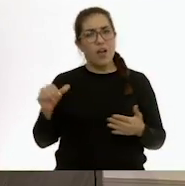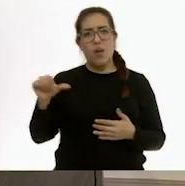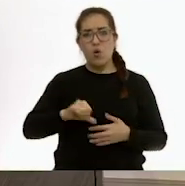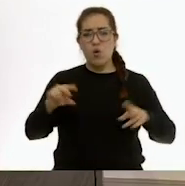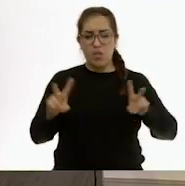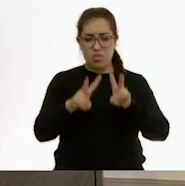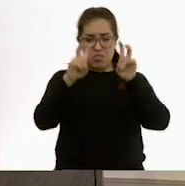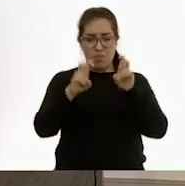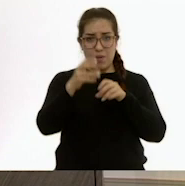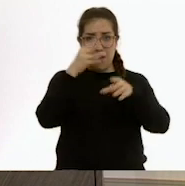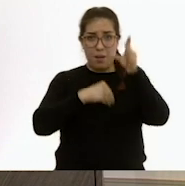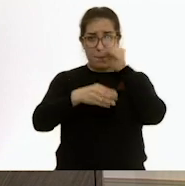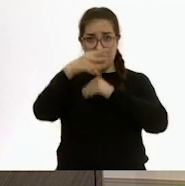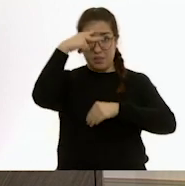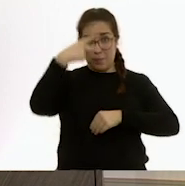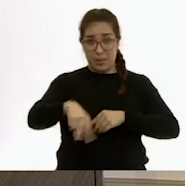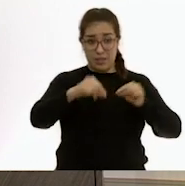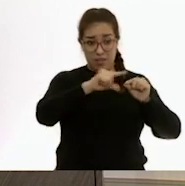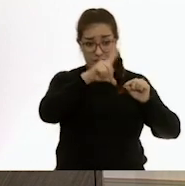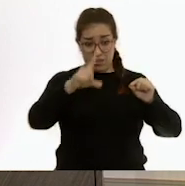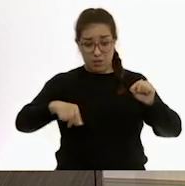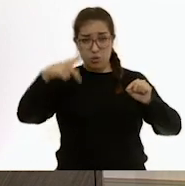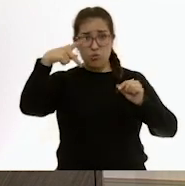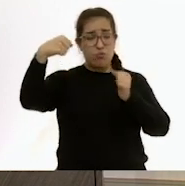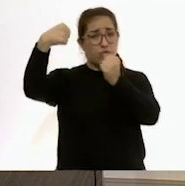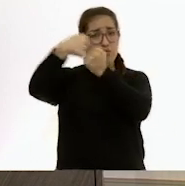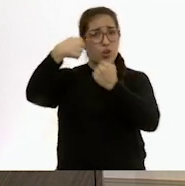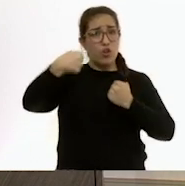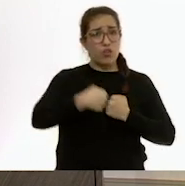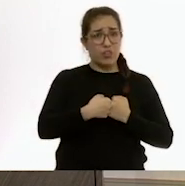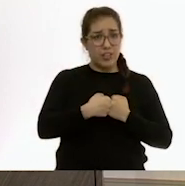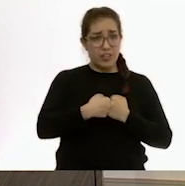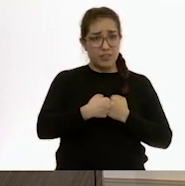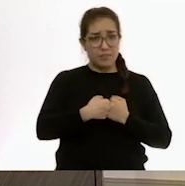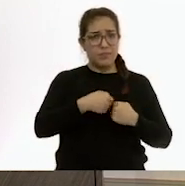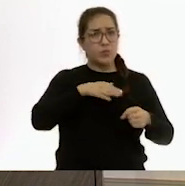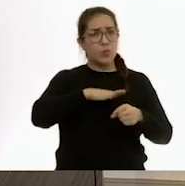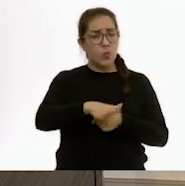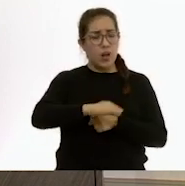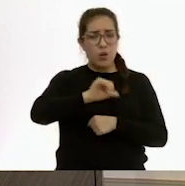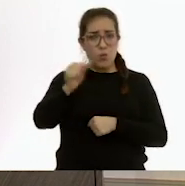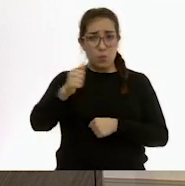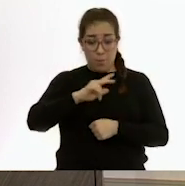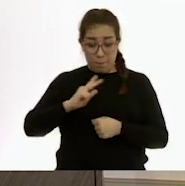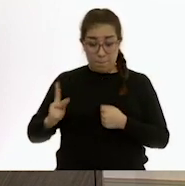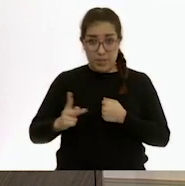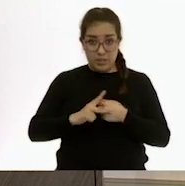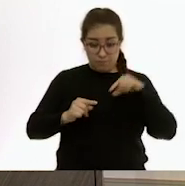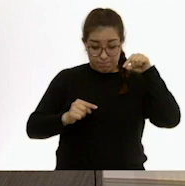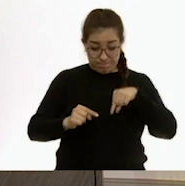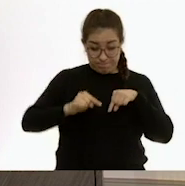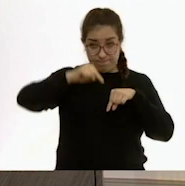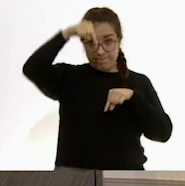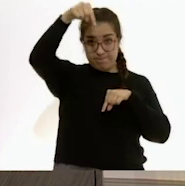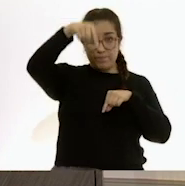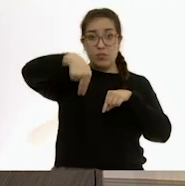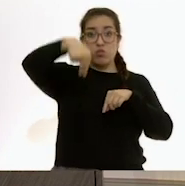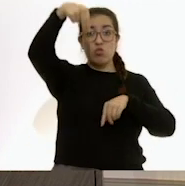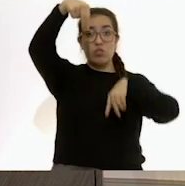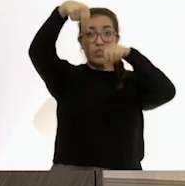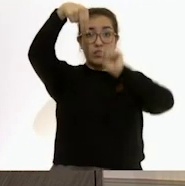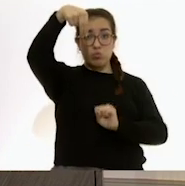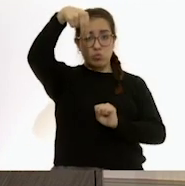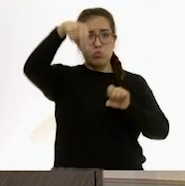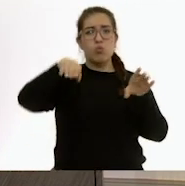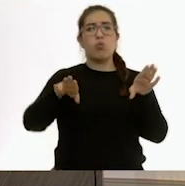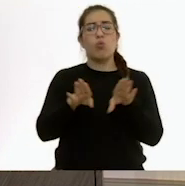los límites territoriales de México, es decir, los países con los que limita al norte y al sur de las fronteras